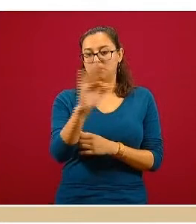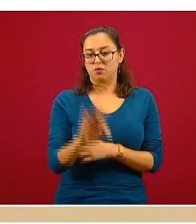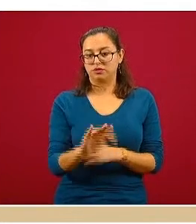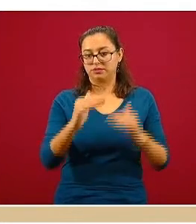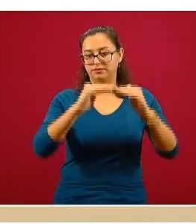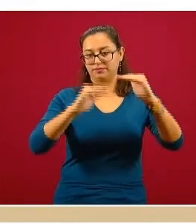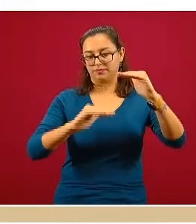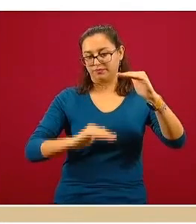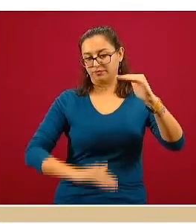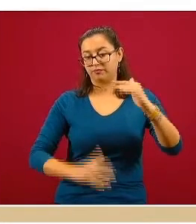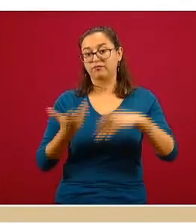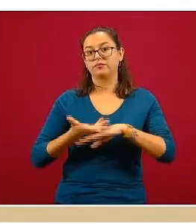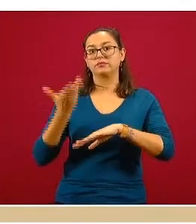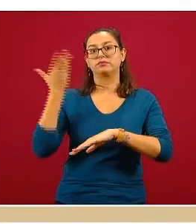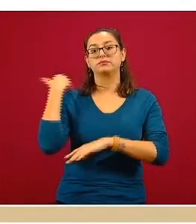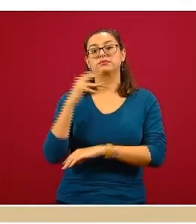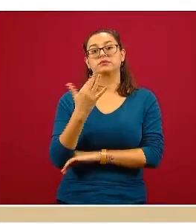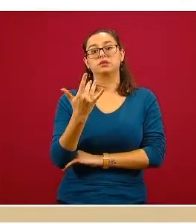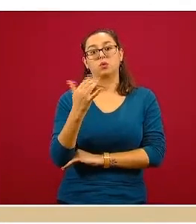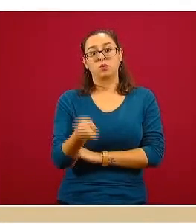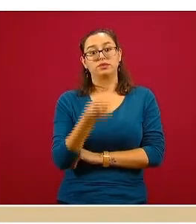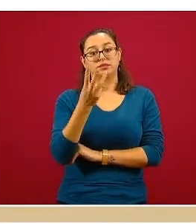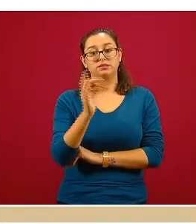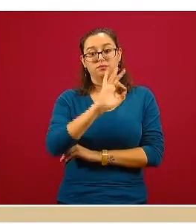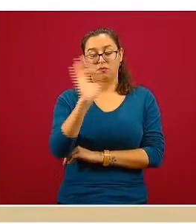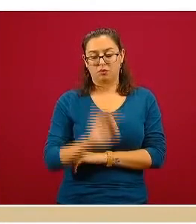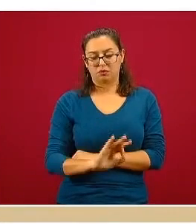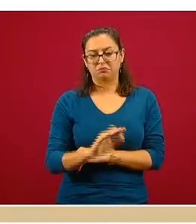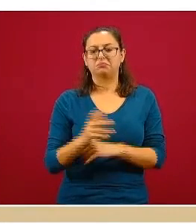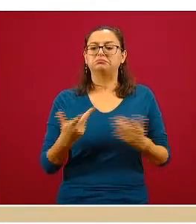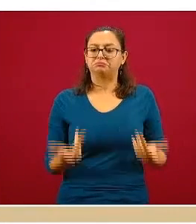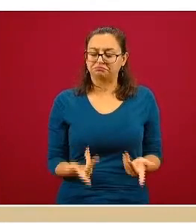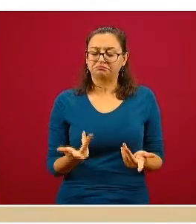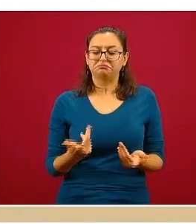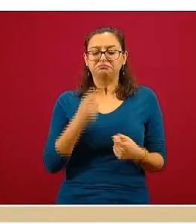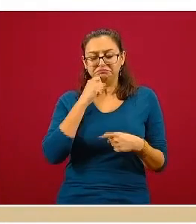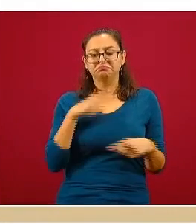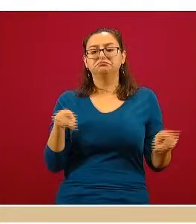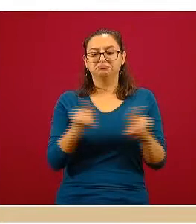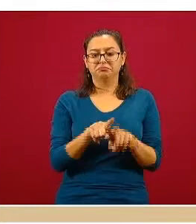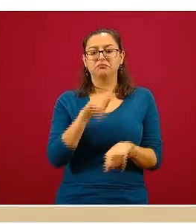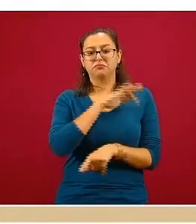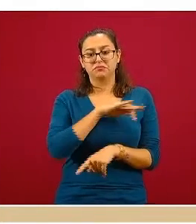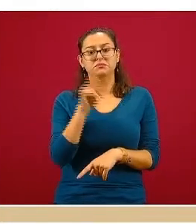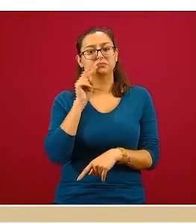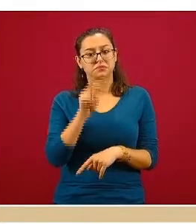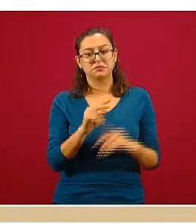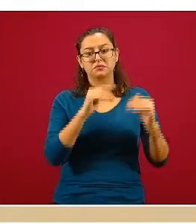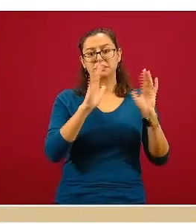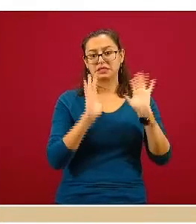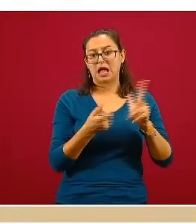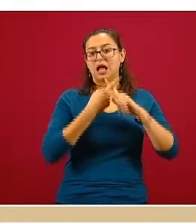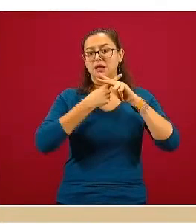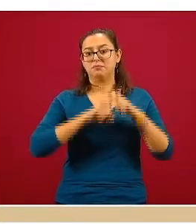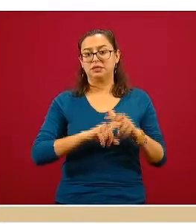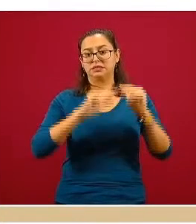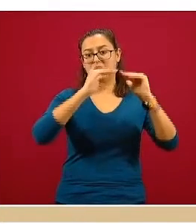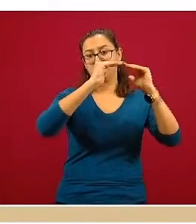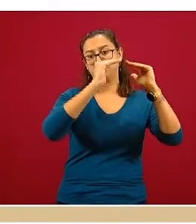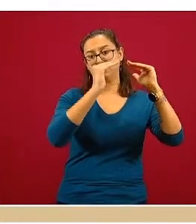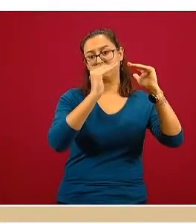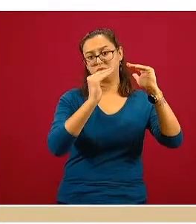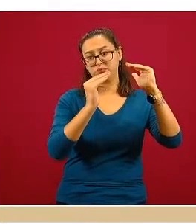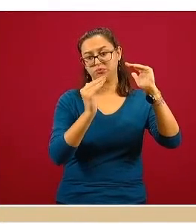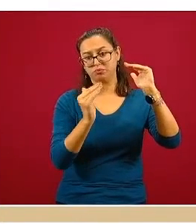menos hasta un 53% en semanas previas, lo cual también es congruente con el descenso que estamos viendo ya en